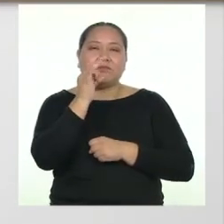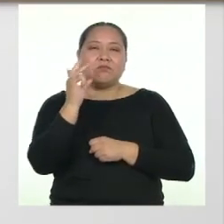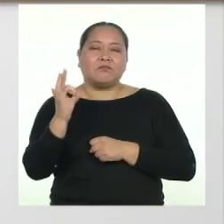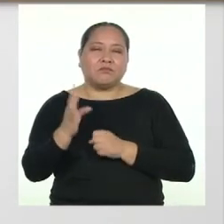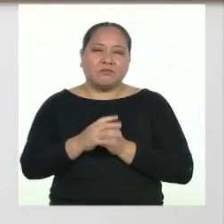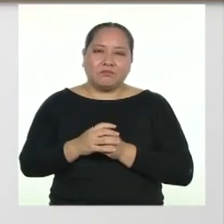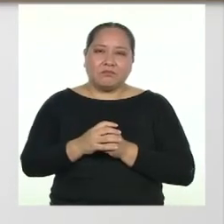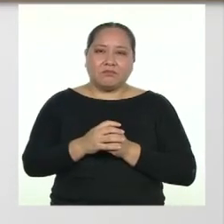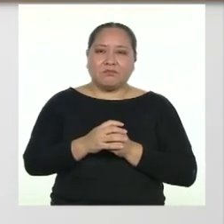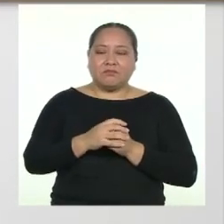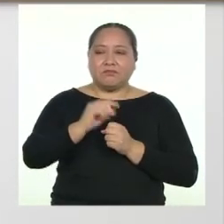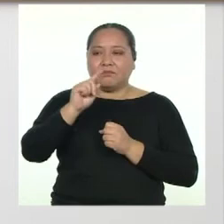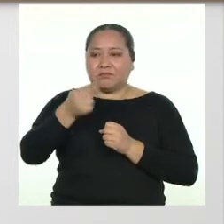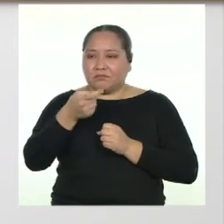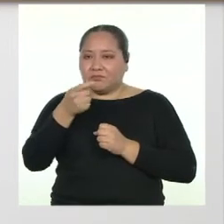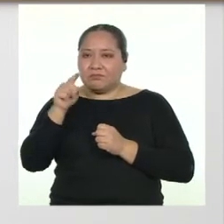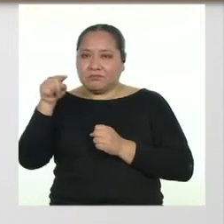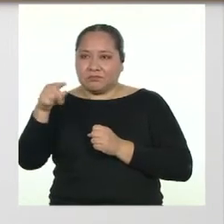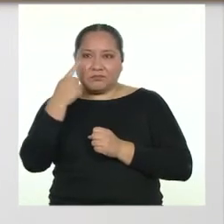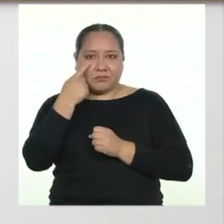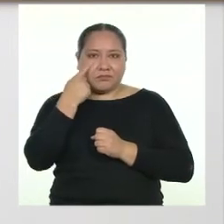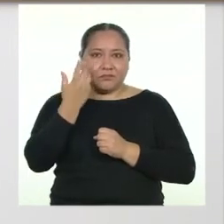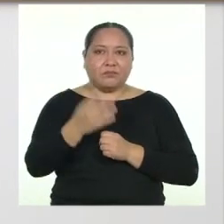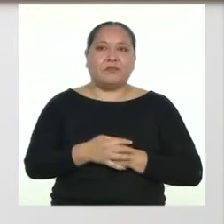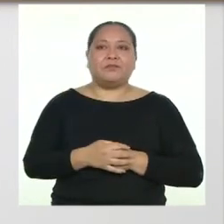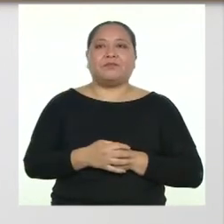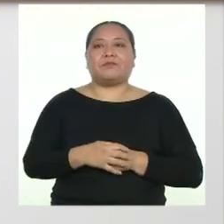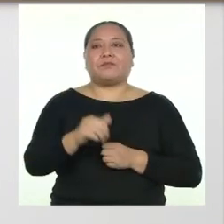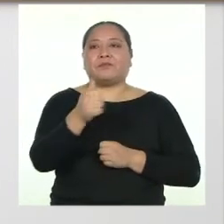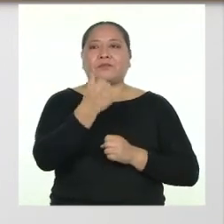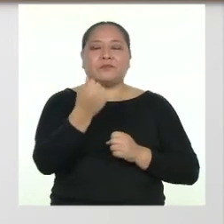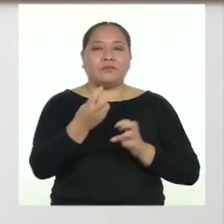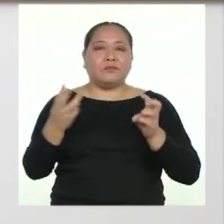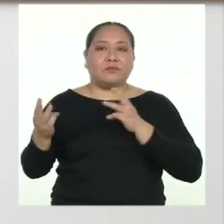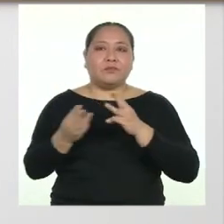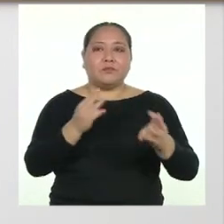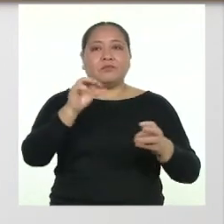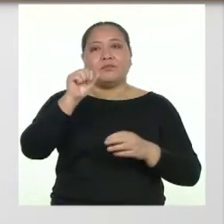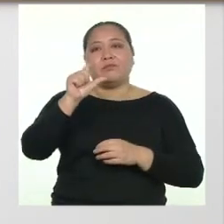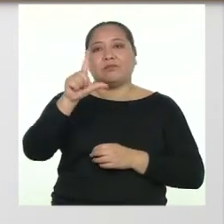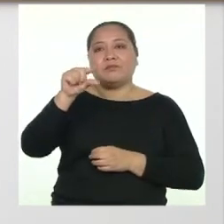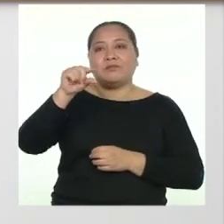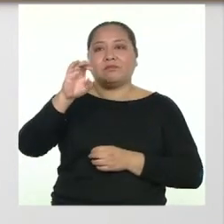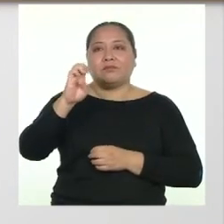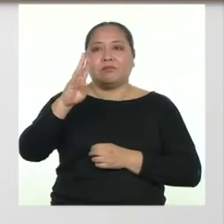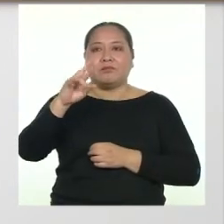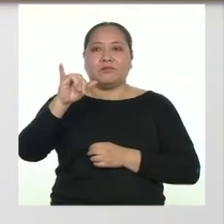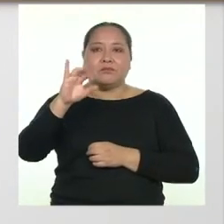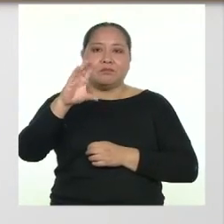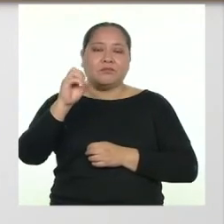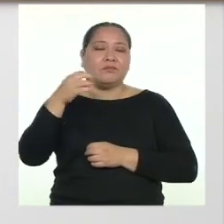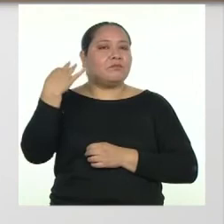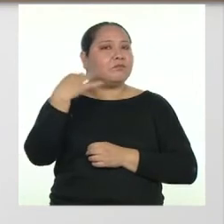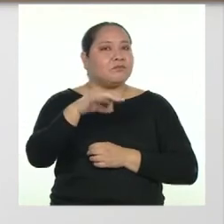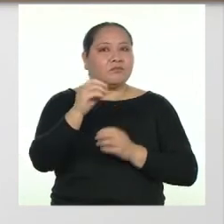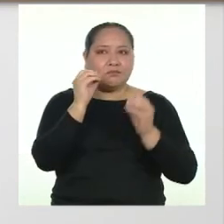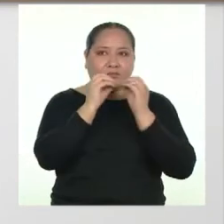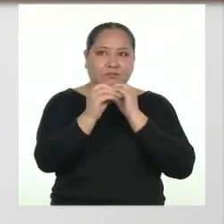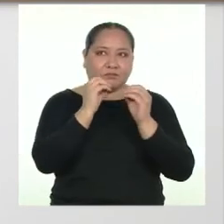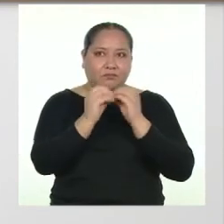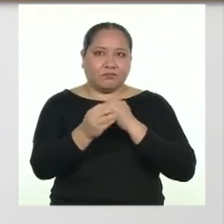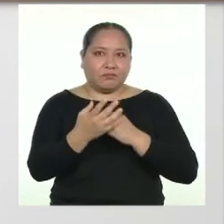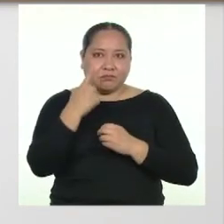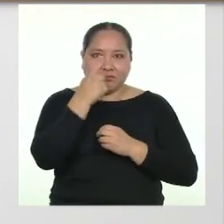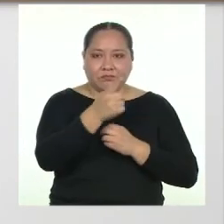muy conocidos. Por otro lado, los métodos algebraicos siempre nos darán la solución, entonces